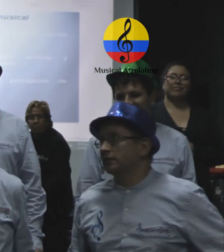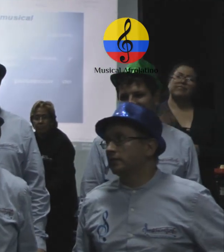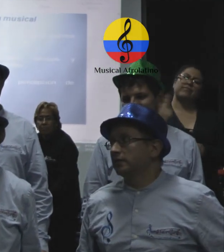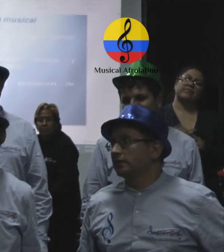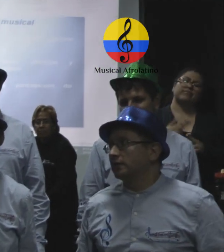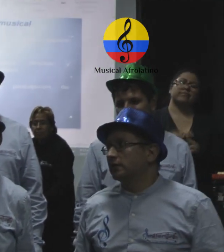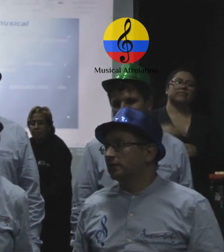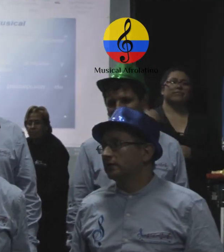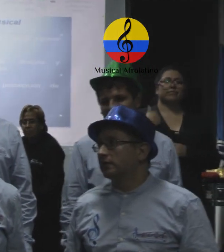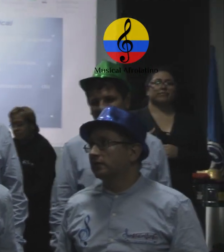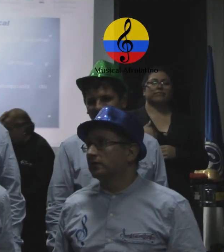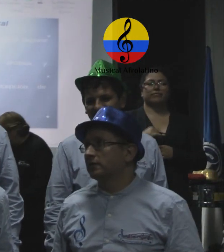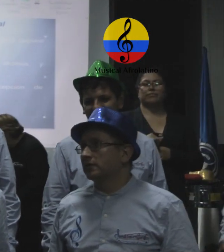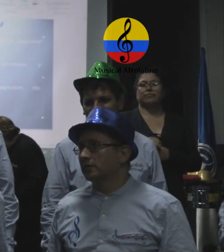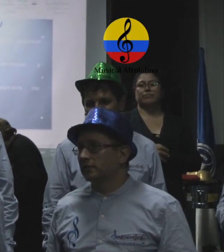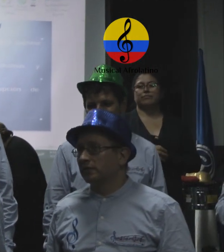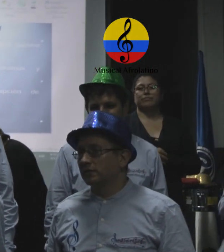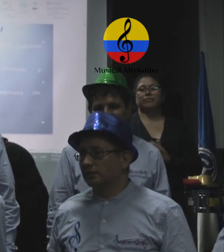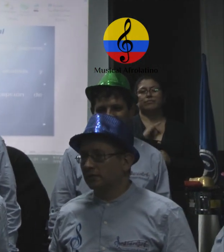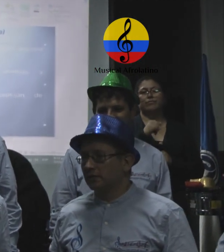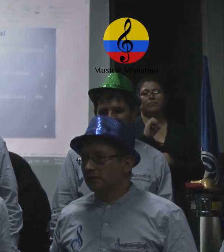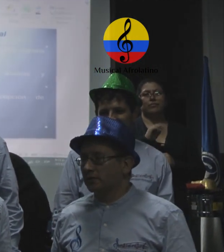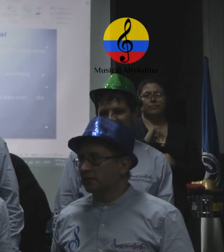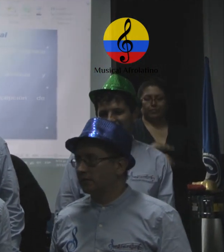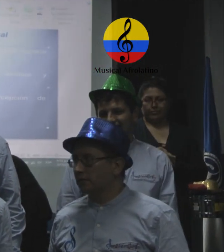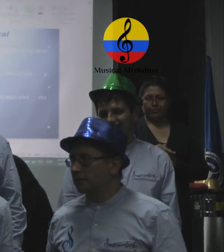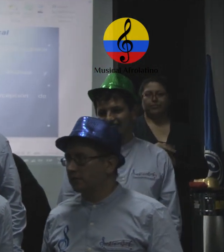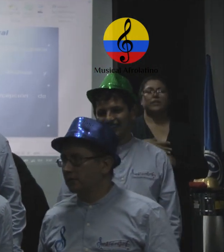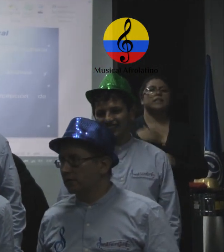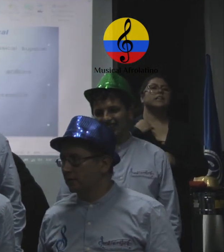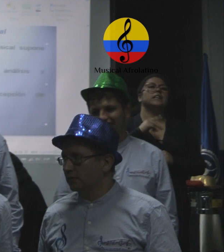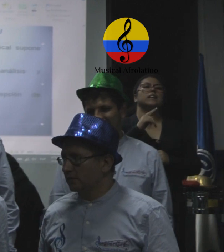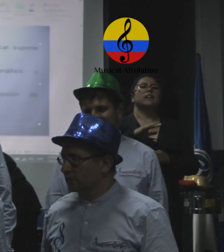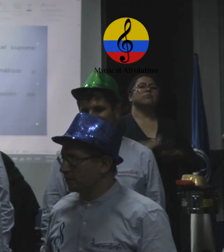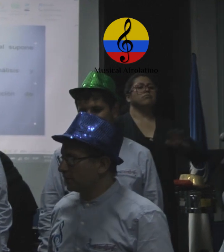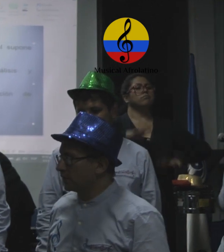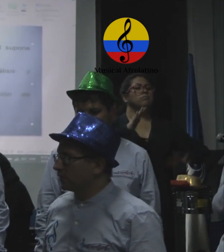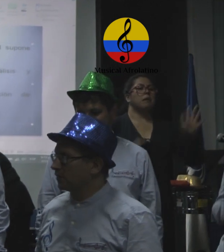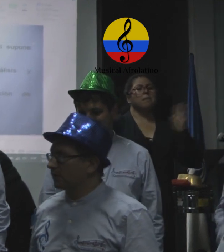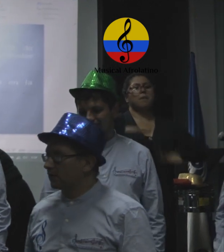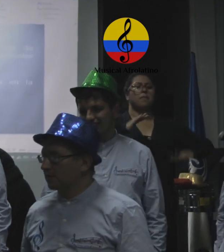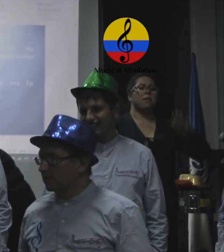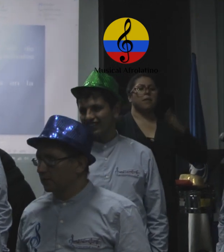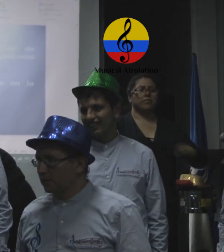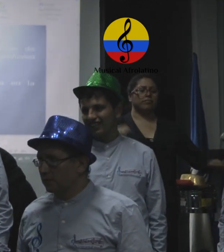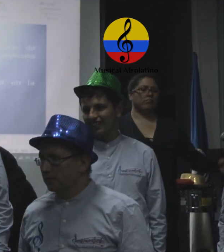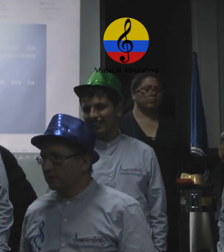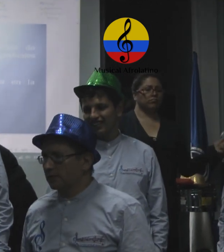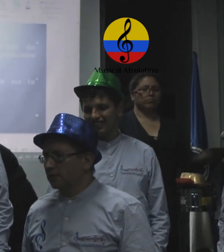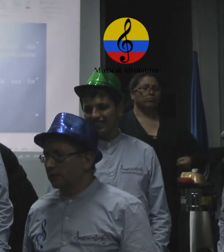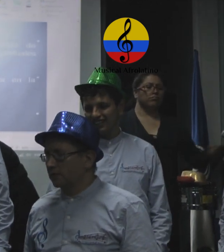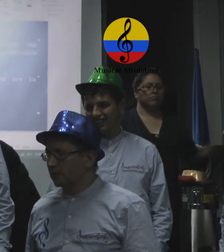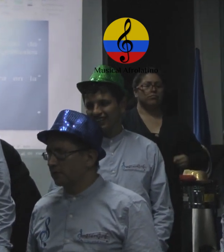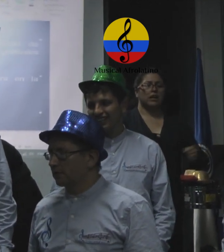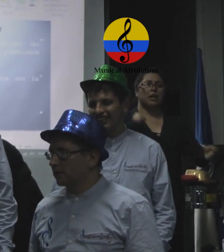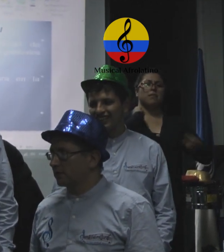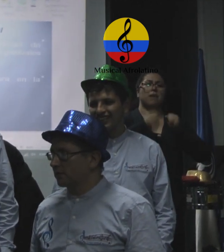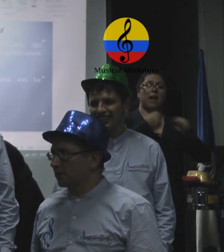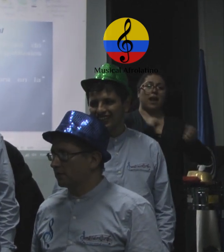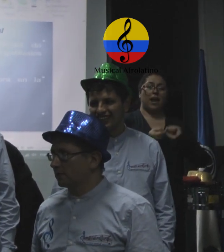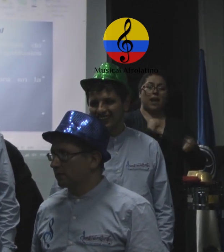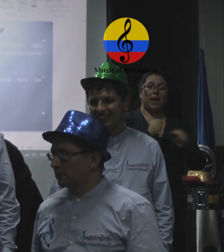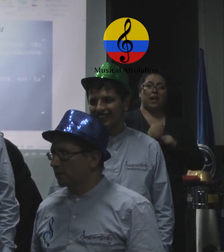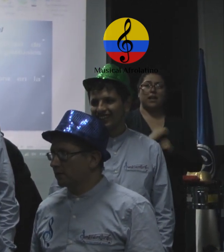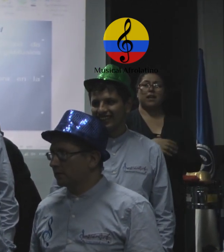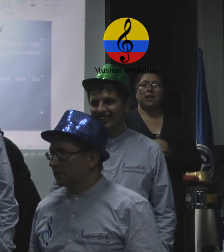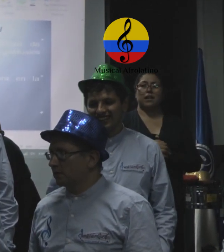llama? Me llamo Fabuloso César Manero y toco la tambora y las maracas. ¿Y? Y